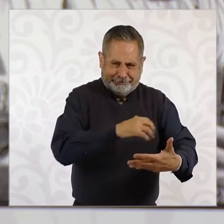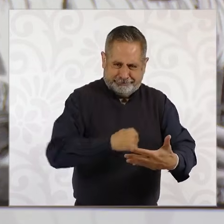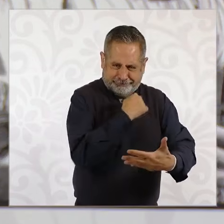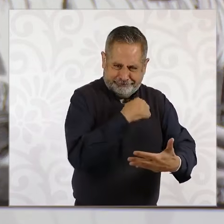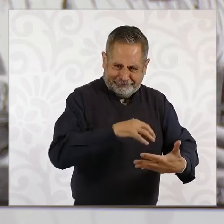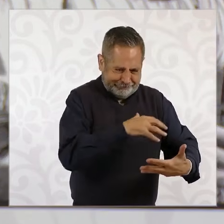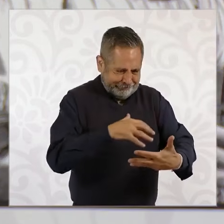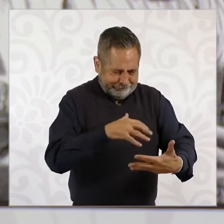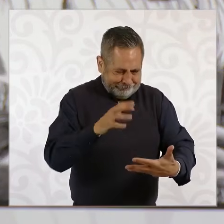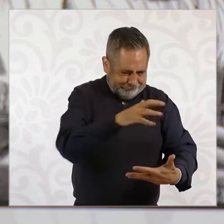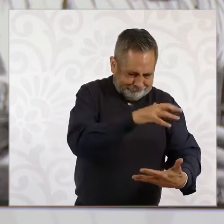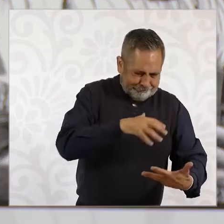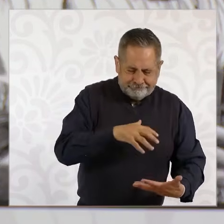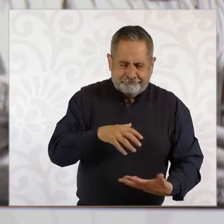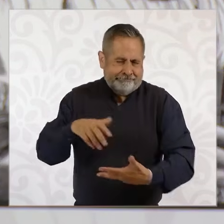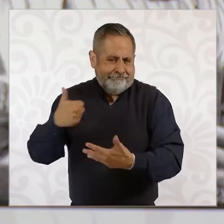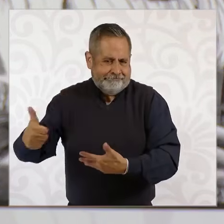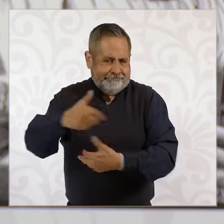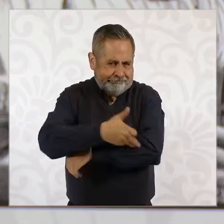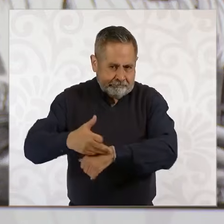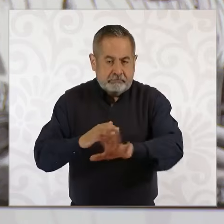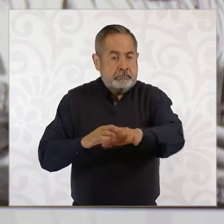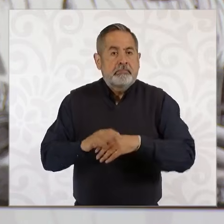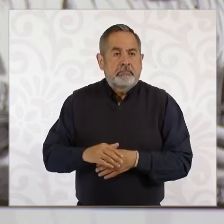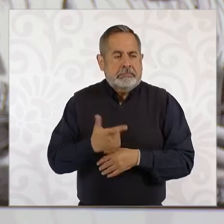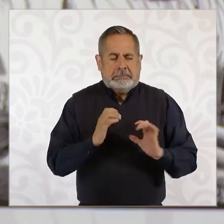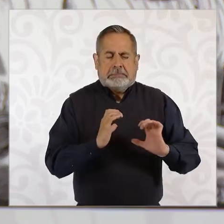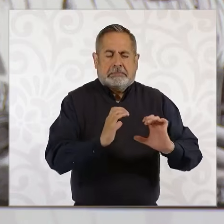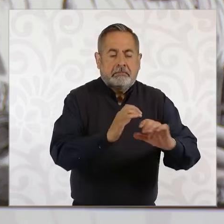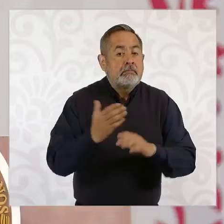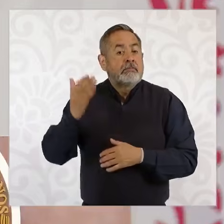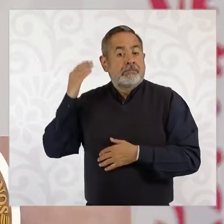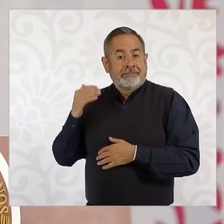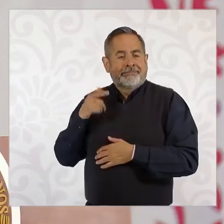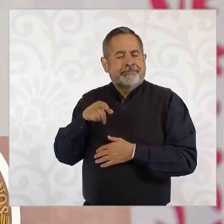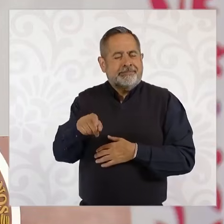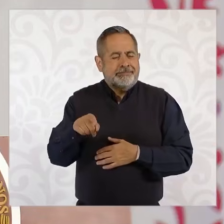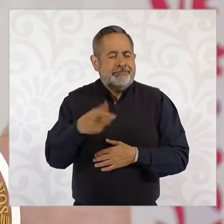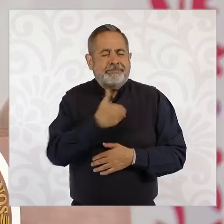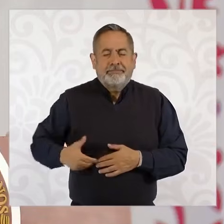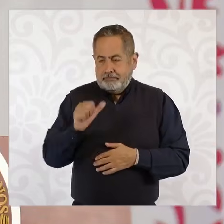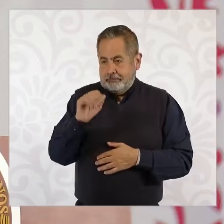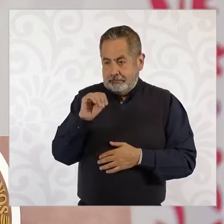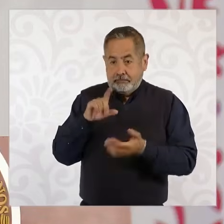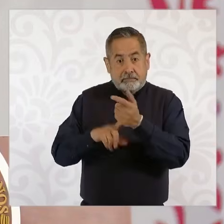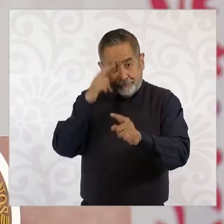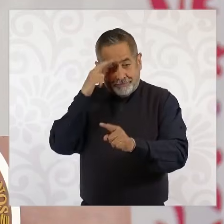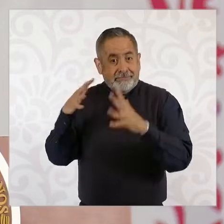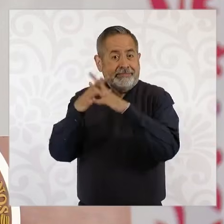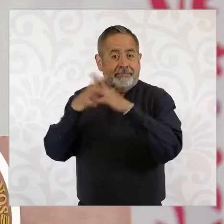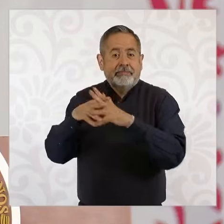hubo un ejemplo con lo que hizo el presidente López Obrador durante 2022 con la guerra en Ucrania, que subieron mucho los